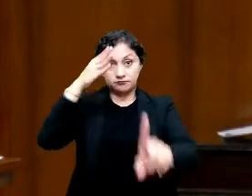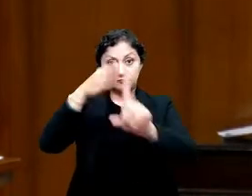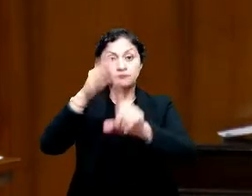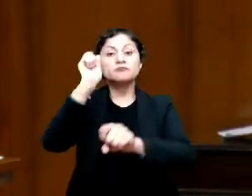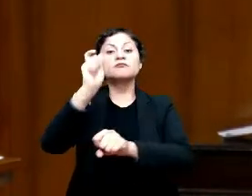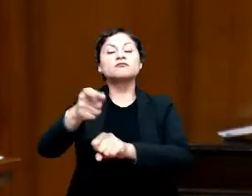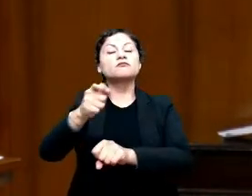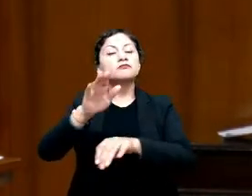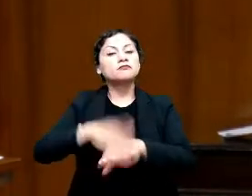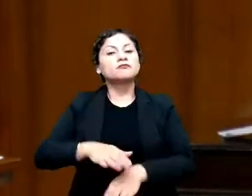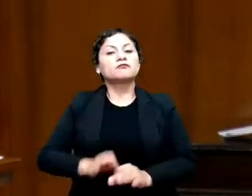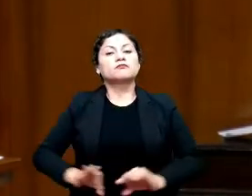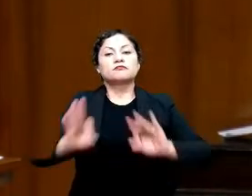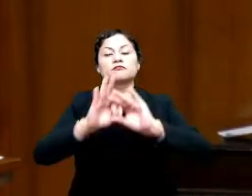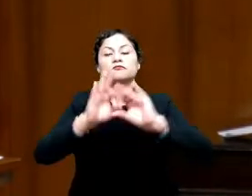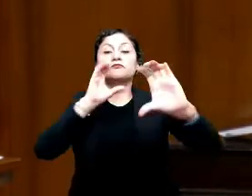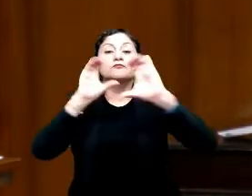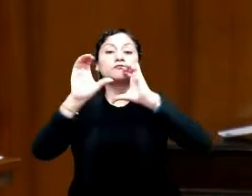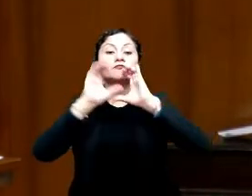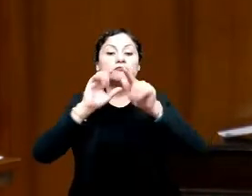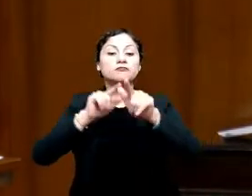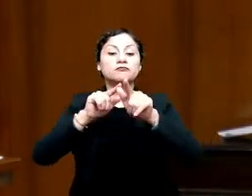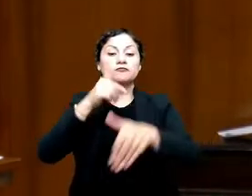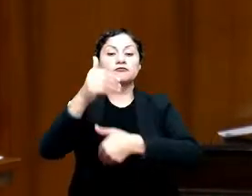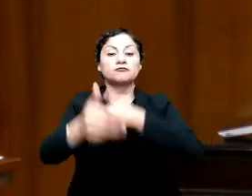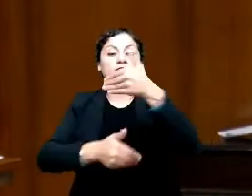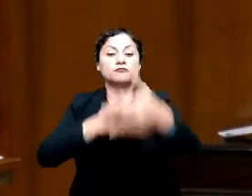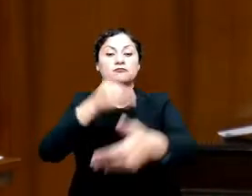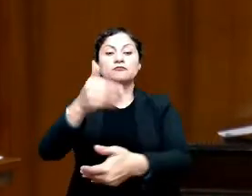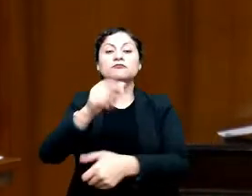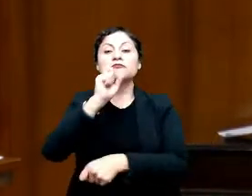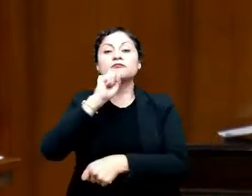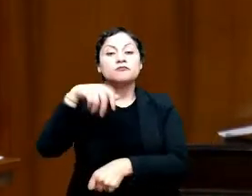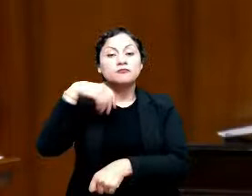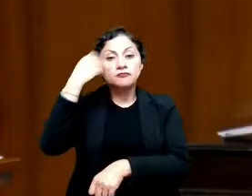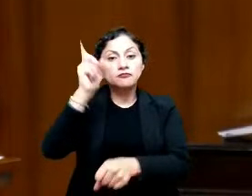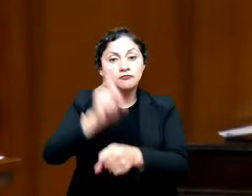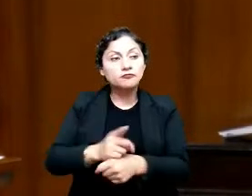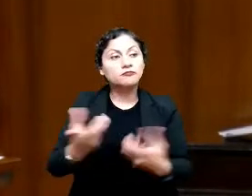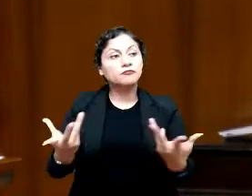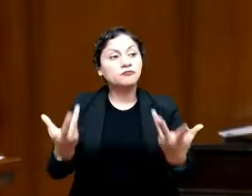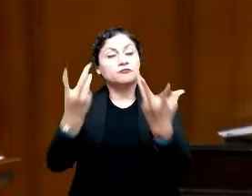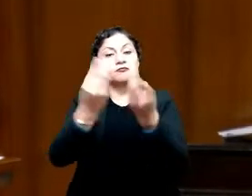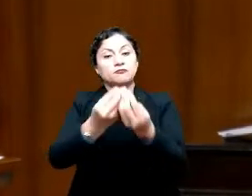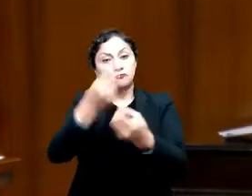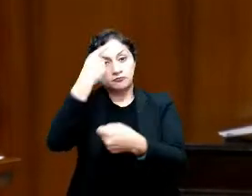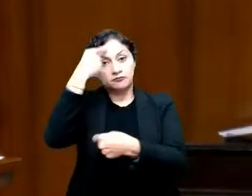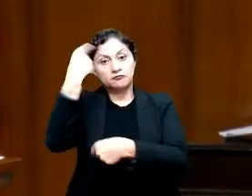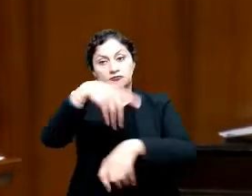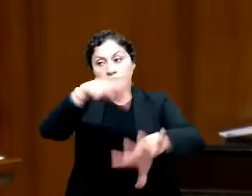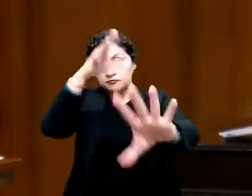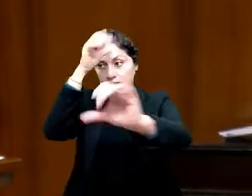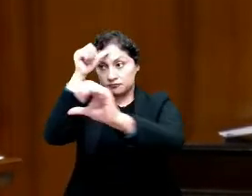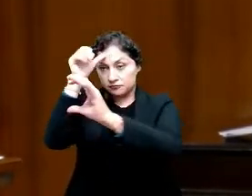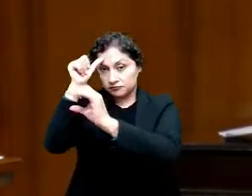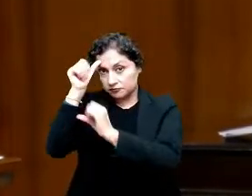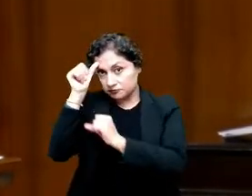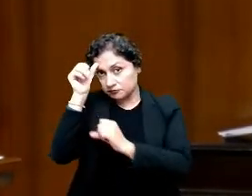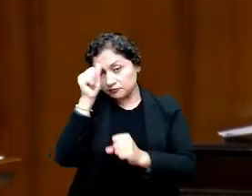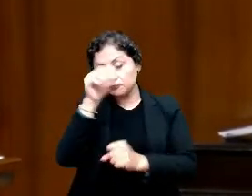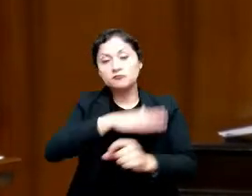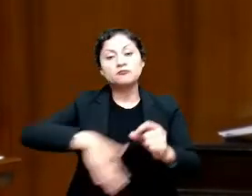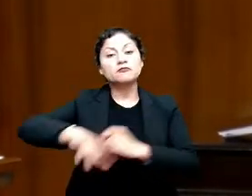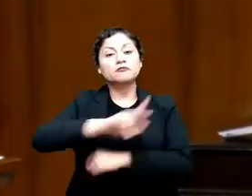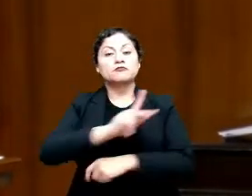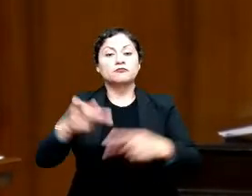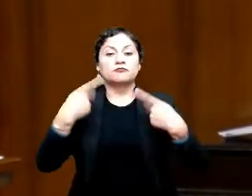permanente, propiciar la voluntad constructiva y lograr acuerdos en beneficio de la ciudadanía, para